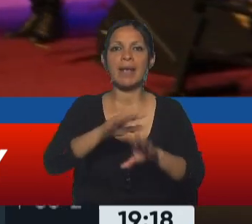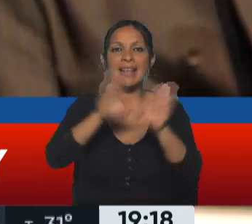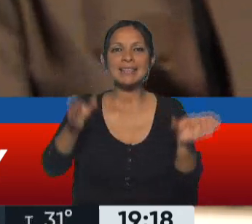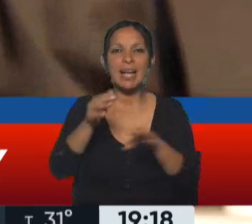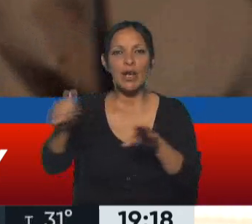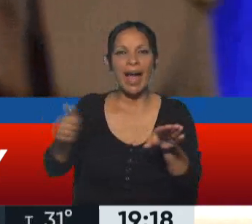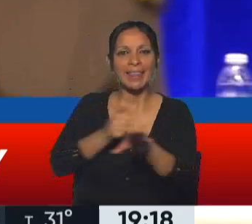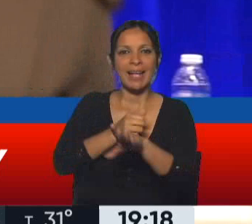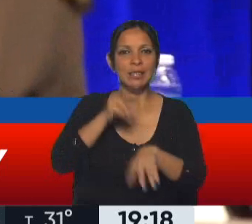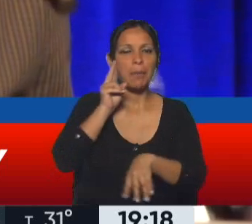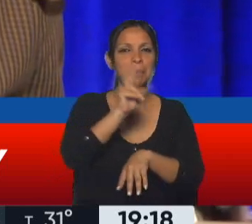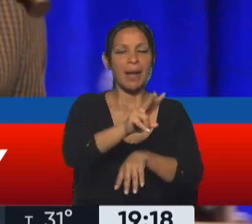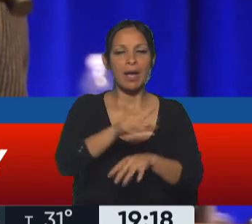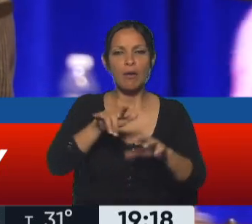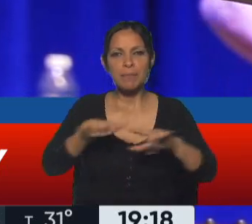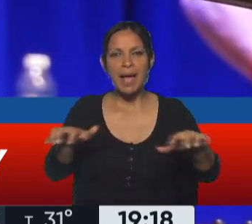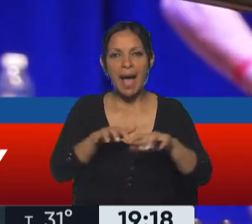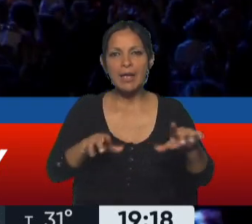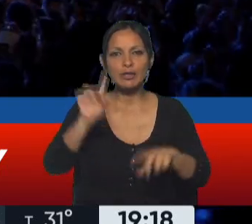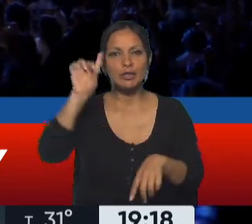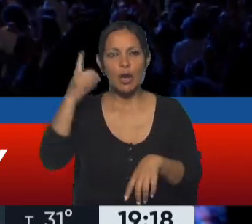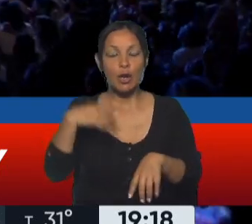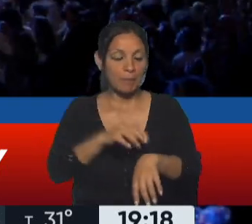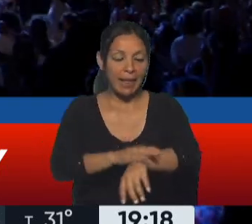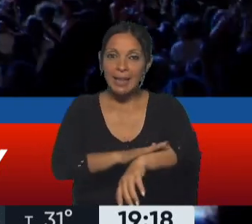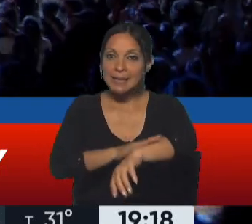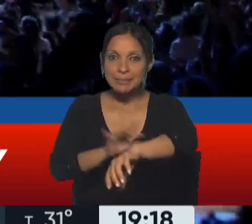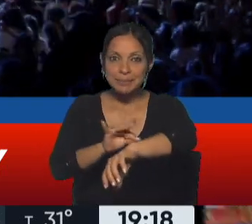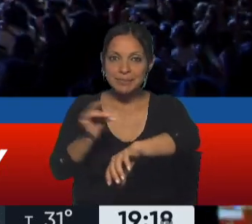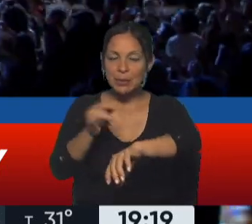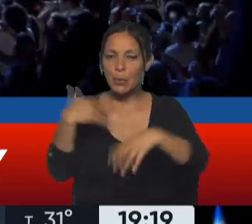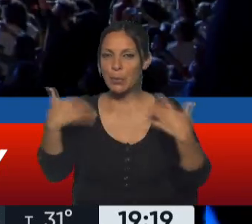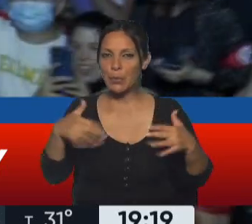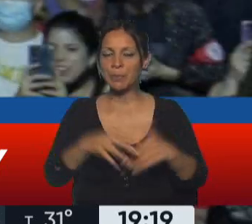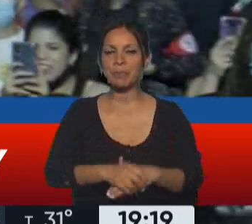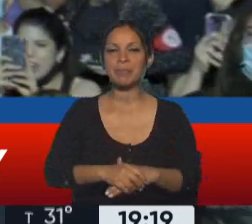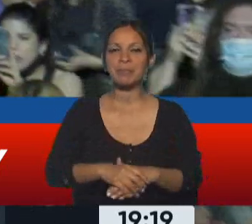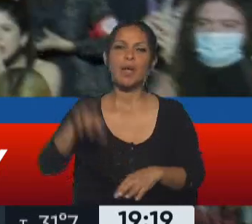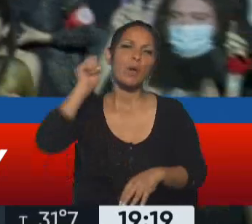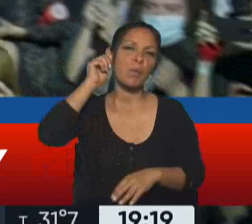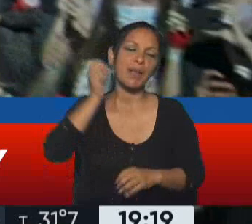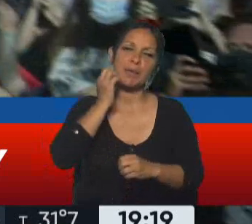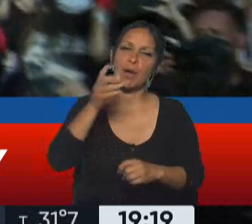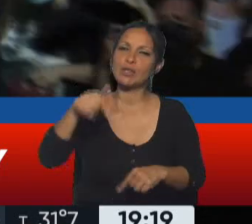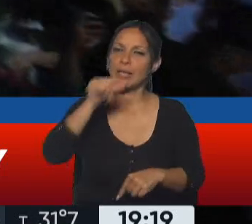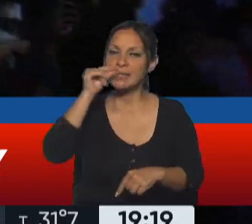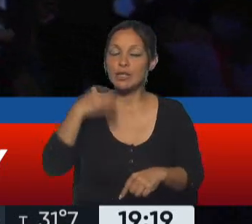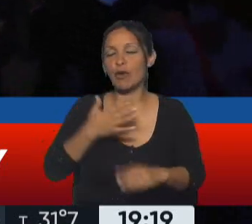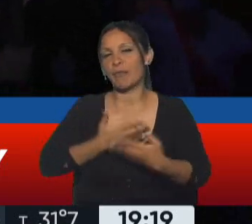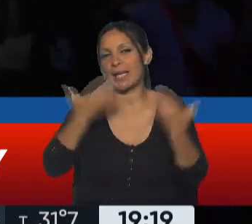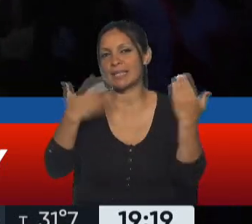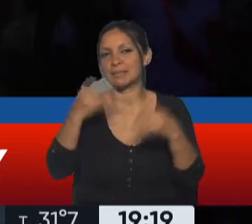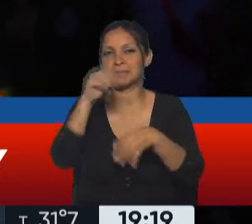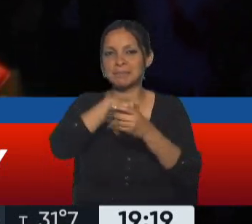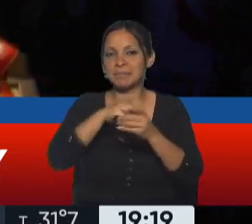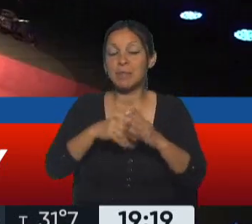después de haber hecho un show viéndolo en el piano solo, ahí piel de gallina total. Es un cumpleaños hermoso de Charly que, bueno, estoy feliz de participar y la verdad